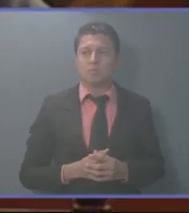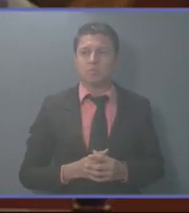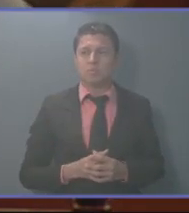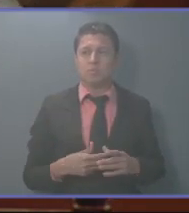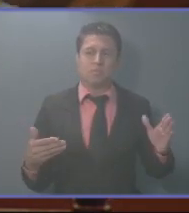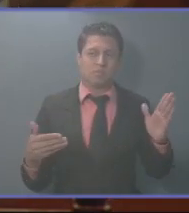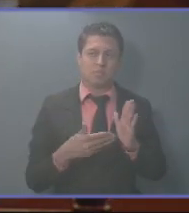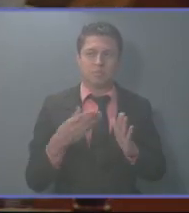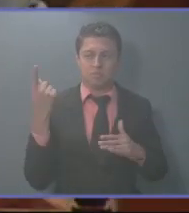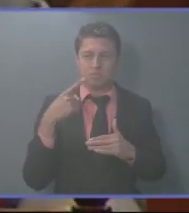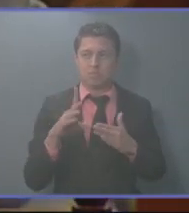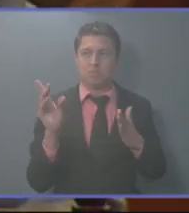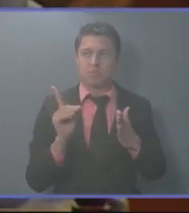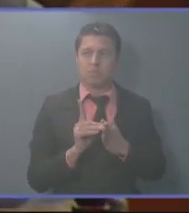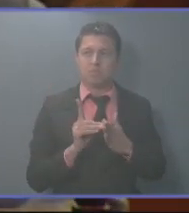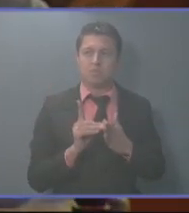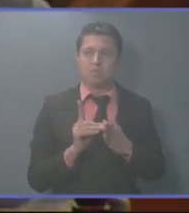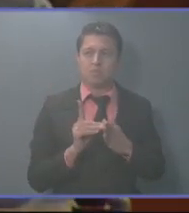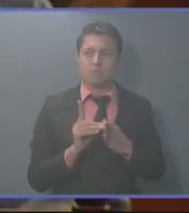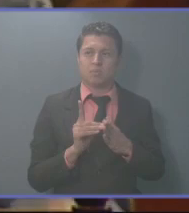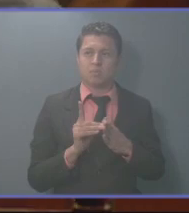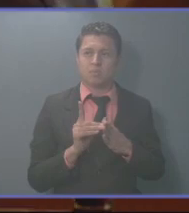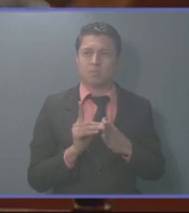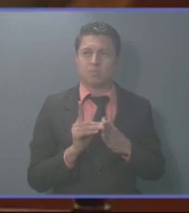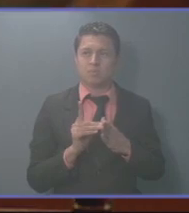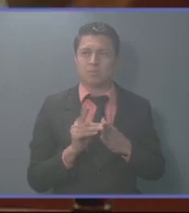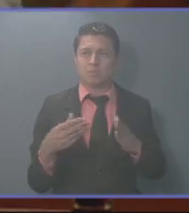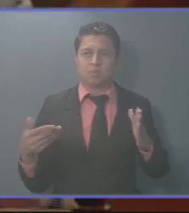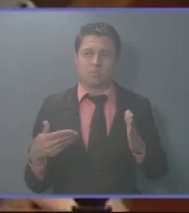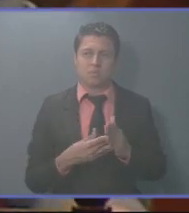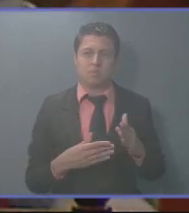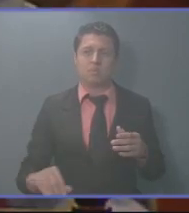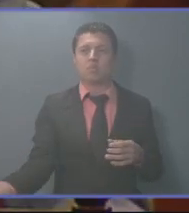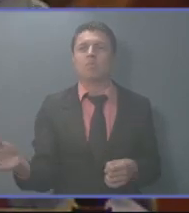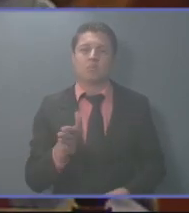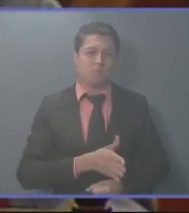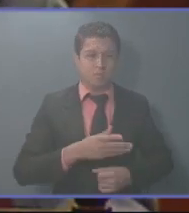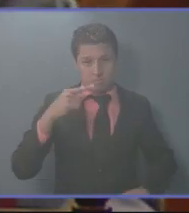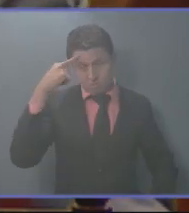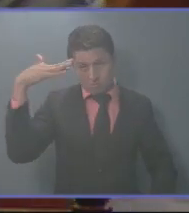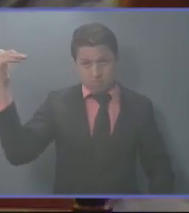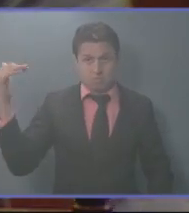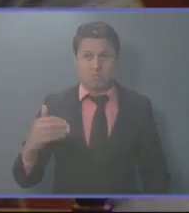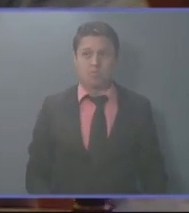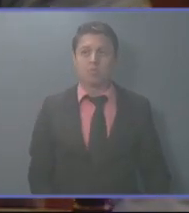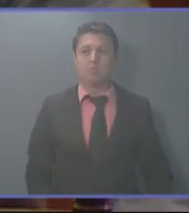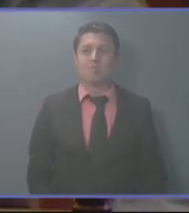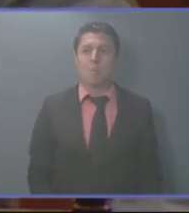contra los diputados y contra los partidos políticos.